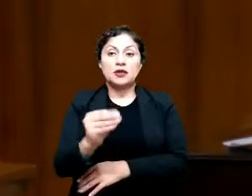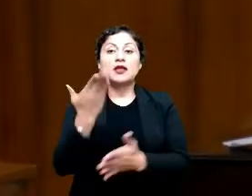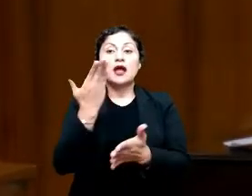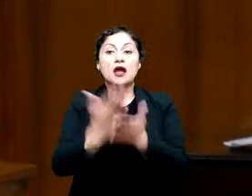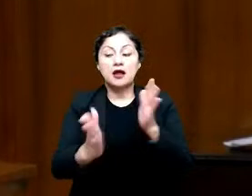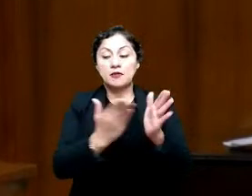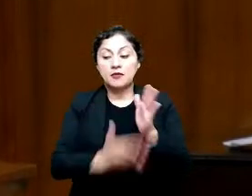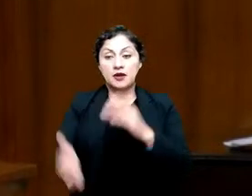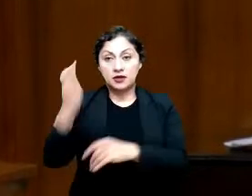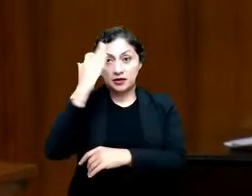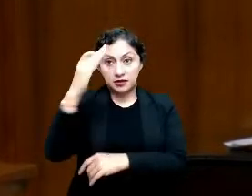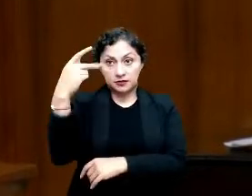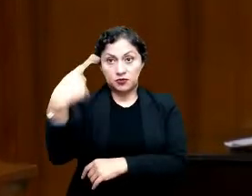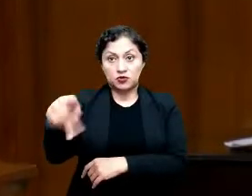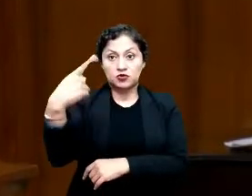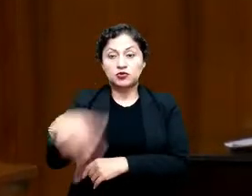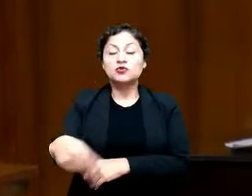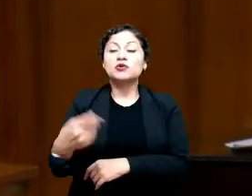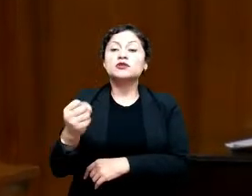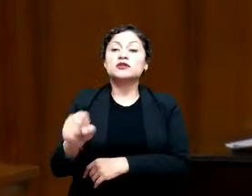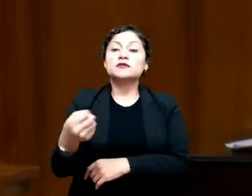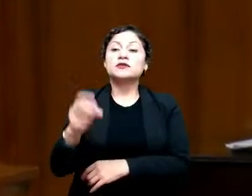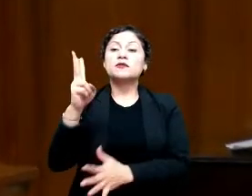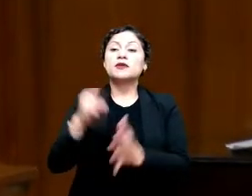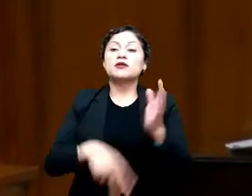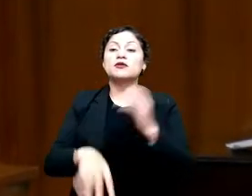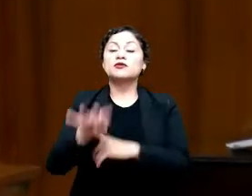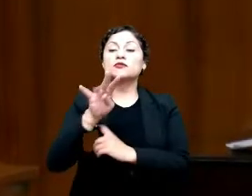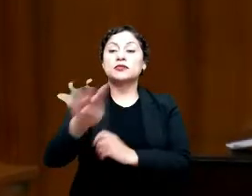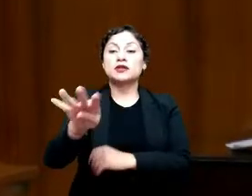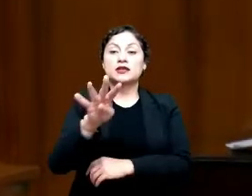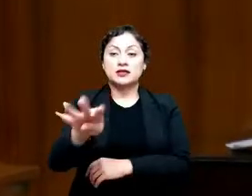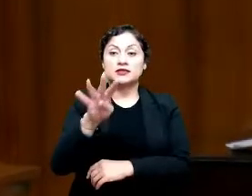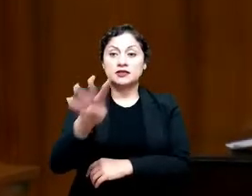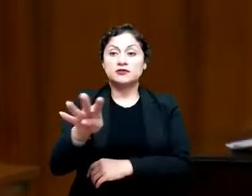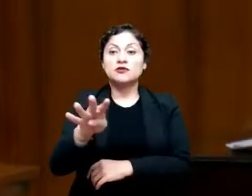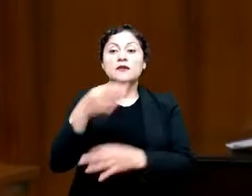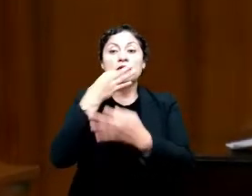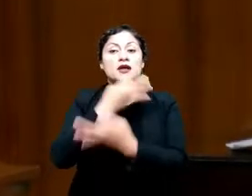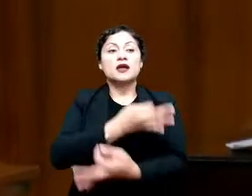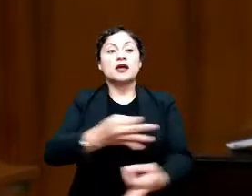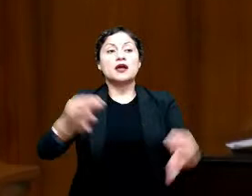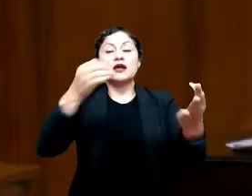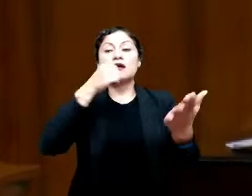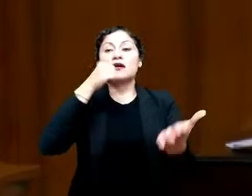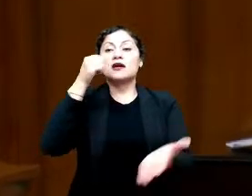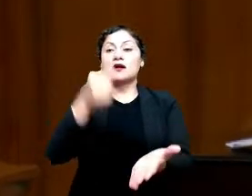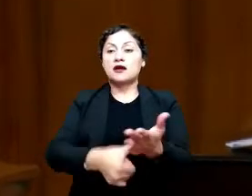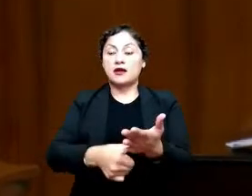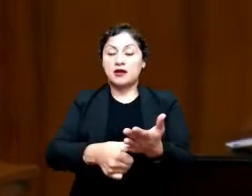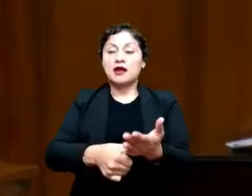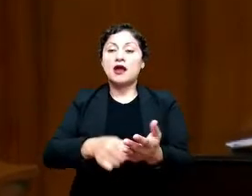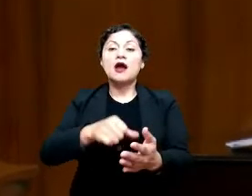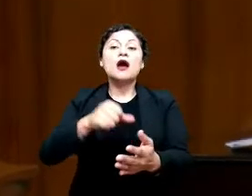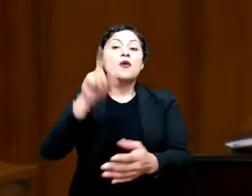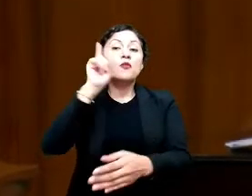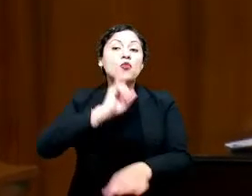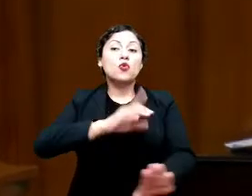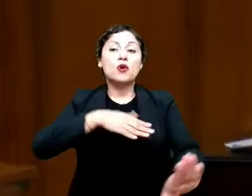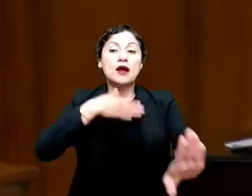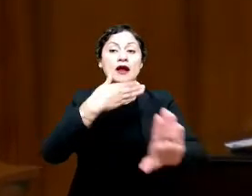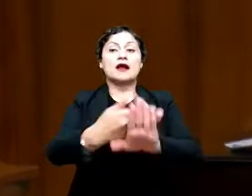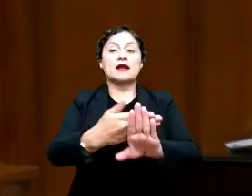del 2019, se decretó la declaratoria por violencia de género, ahora por